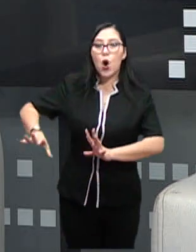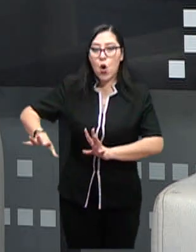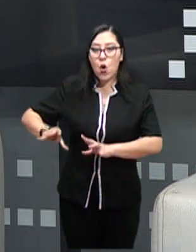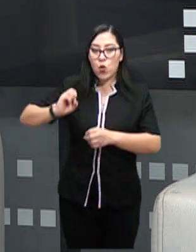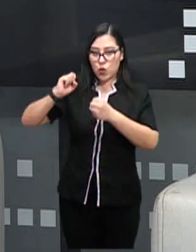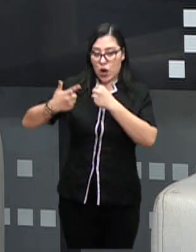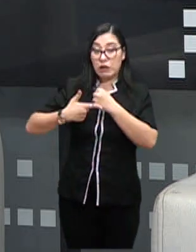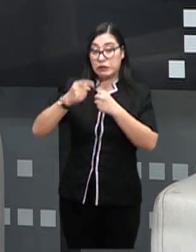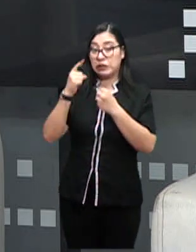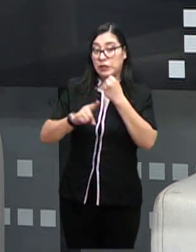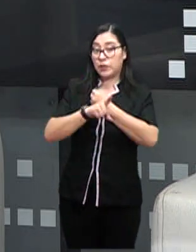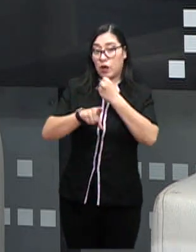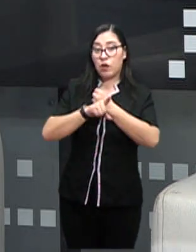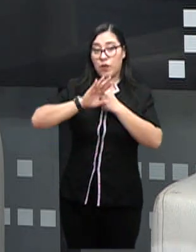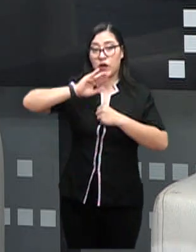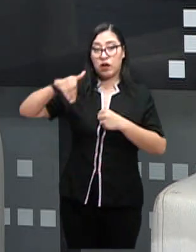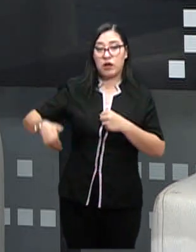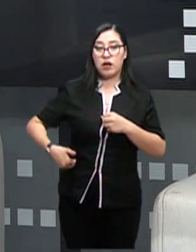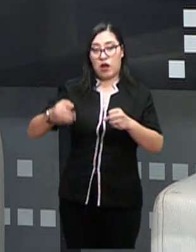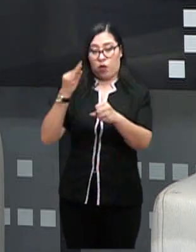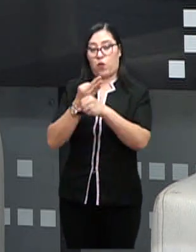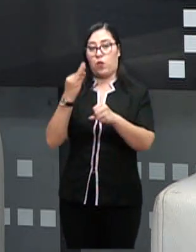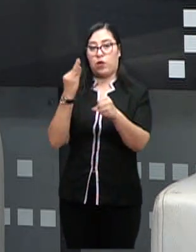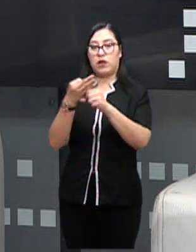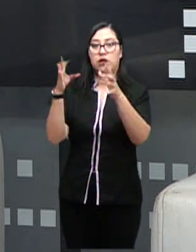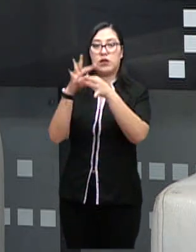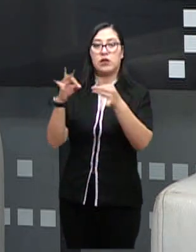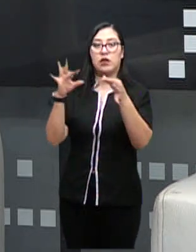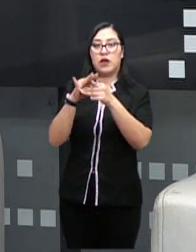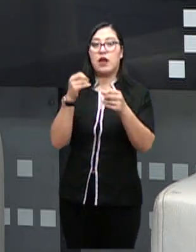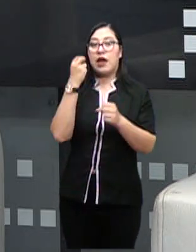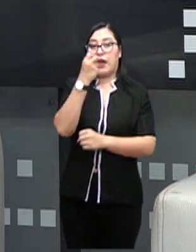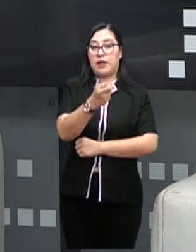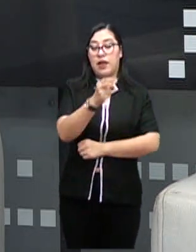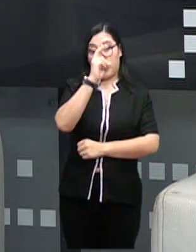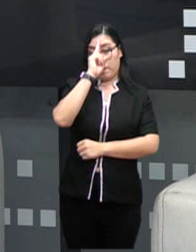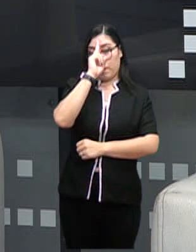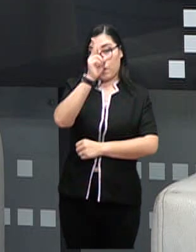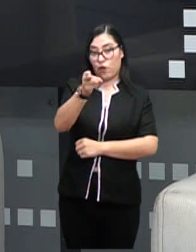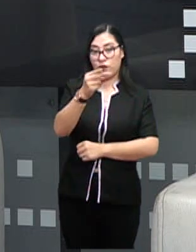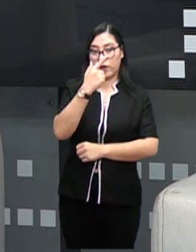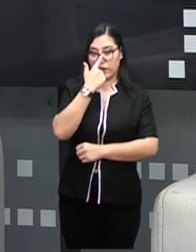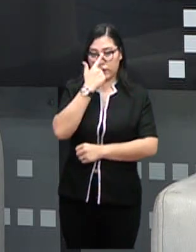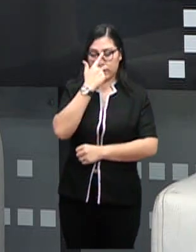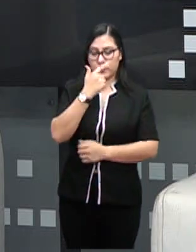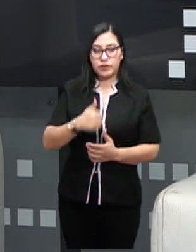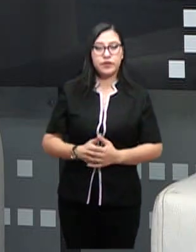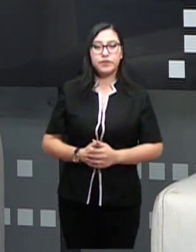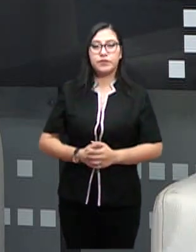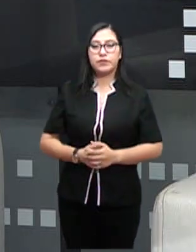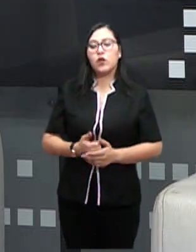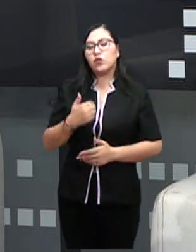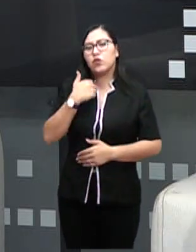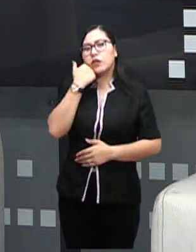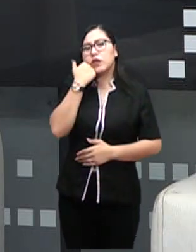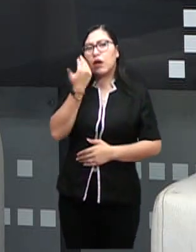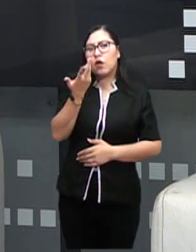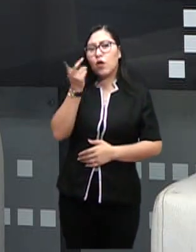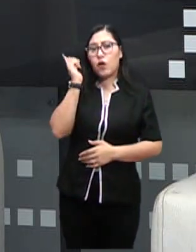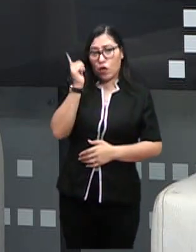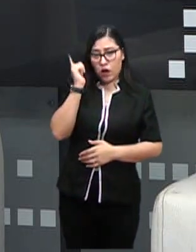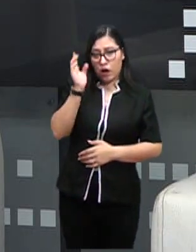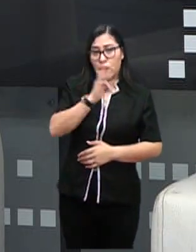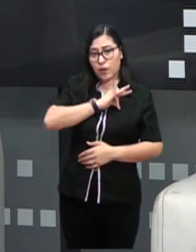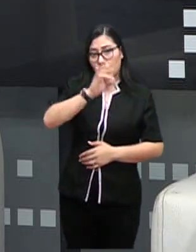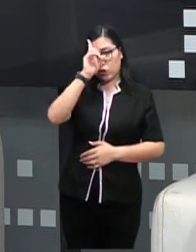sí ocasiona un incidente y se los digo. Queda totalmente prohibida. Que me gustaría que lo recomendara, señor